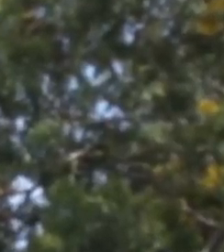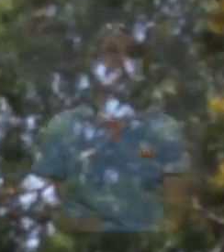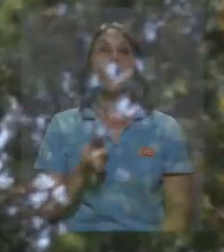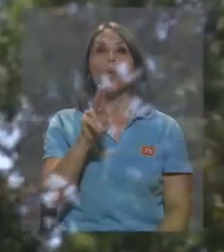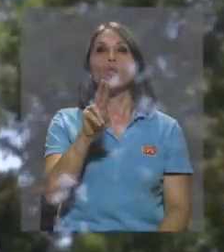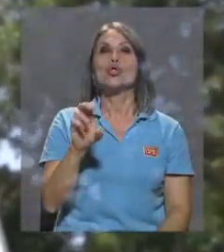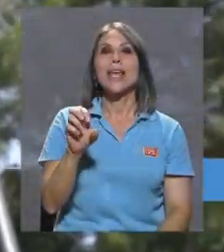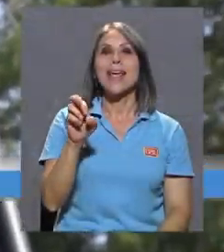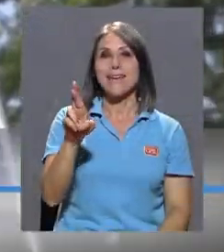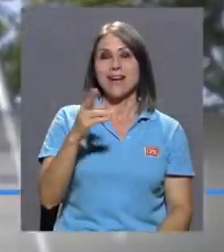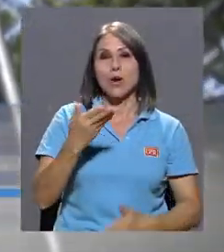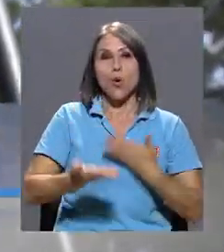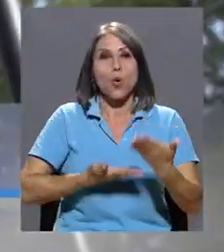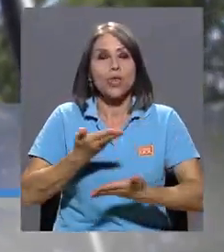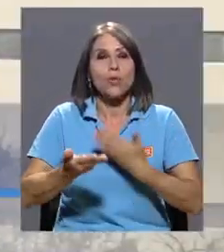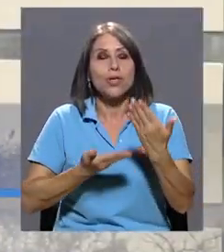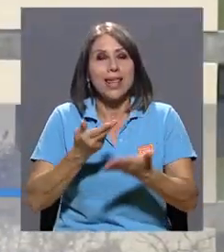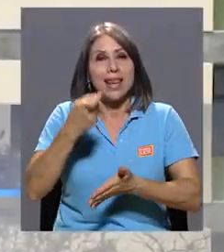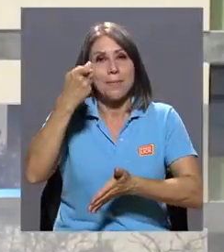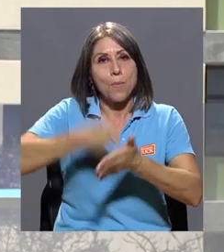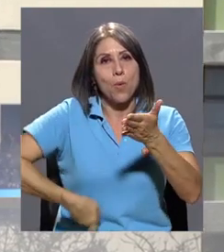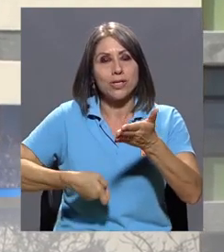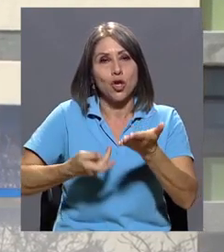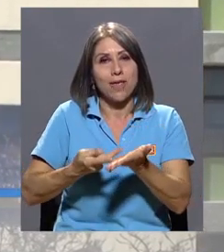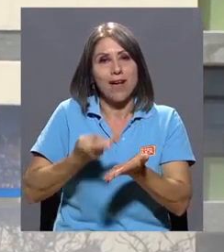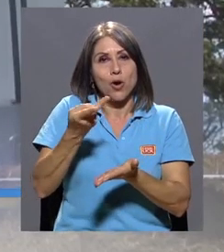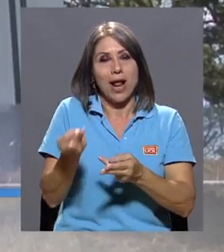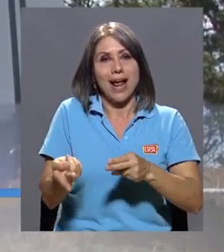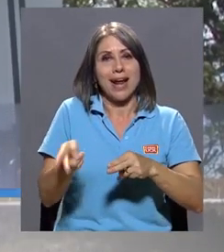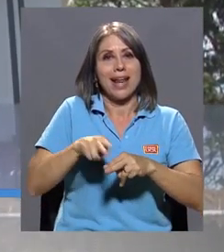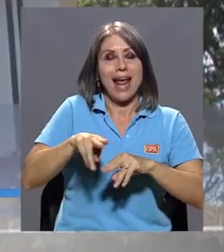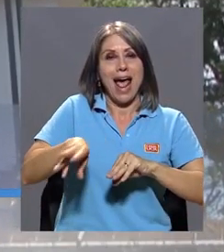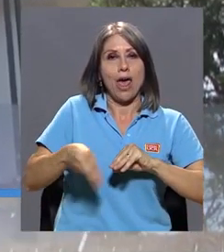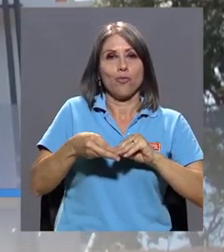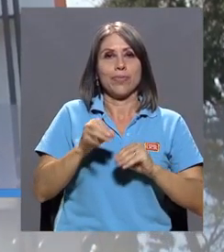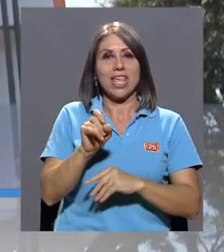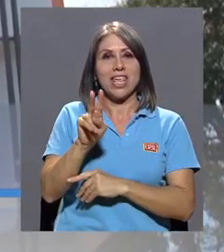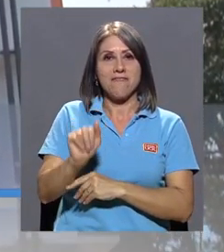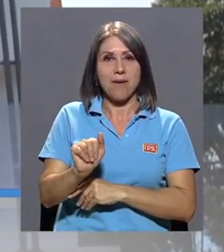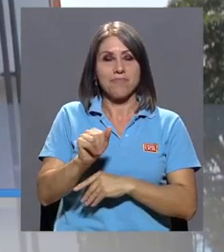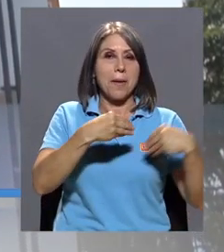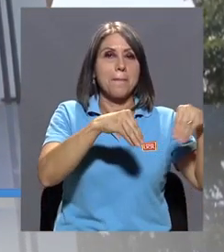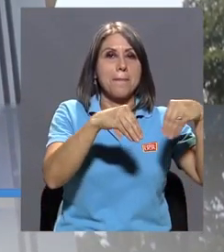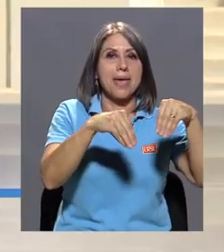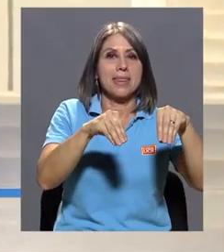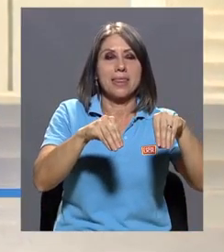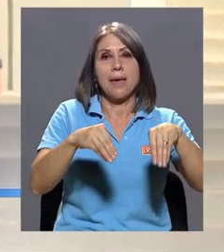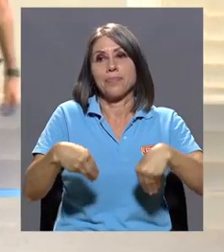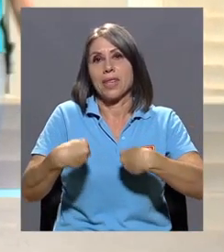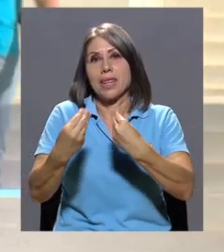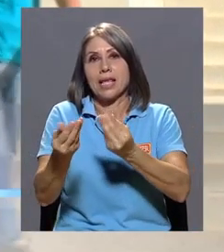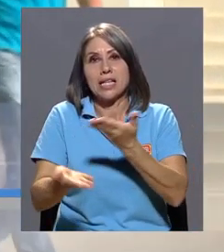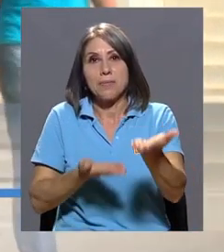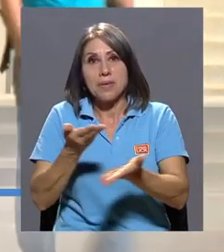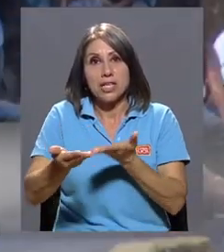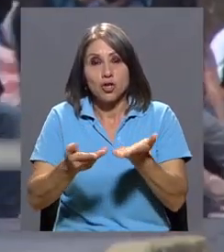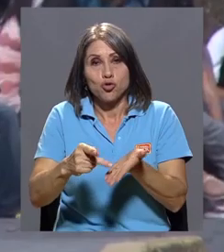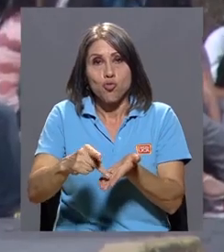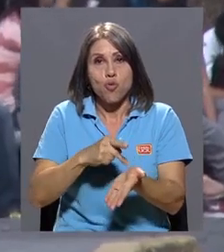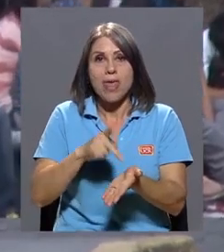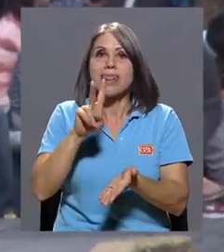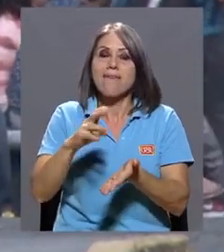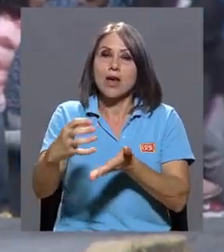la ugr es contribuyente del impuesto del valor agregado iva al realizar la venta y prestación de servicios remunerados debe cobrar